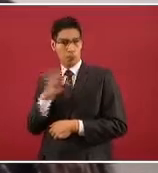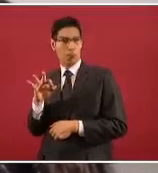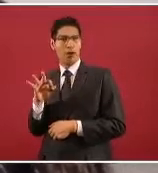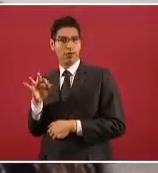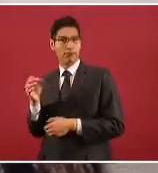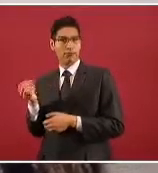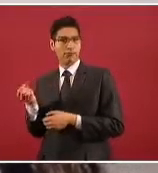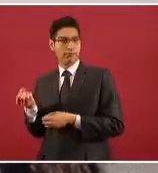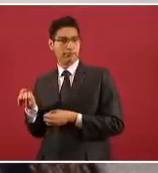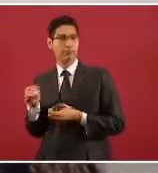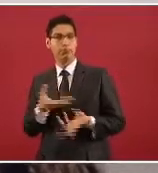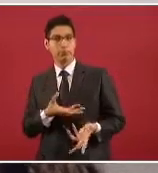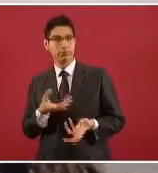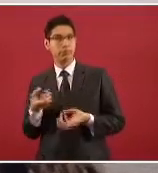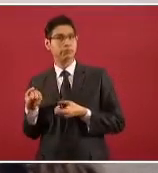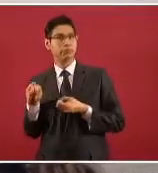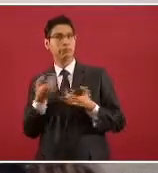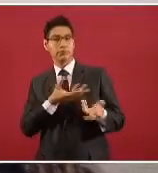utilicen